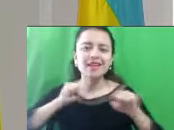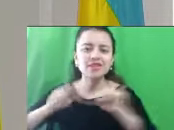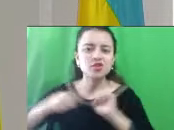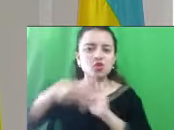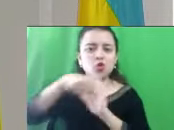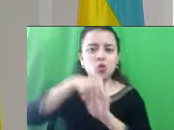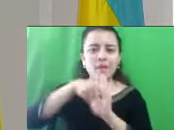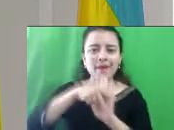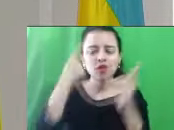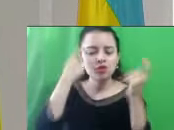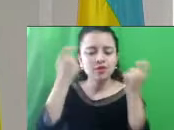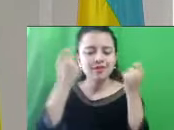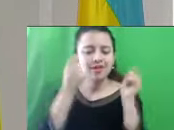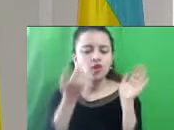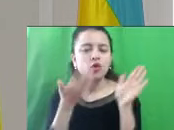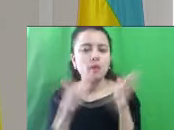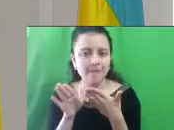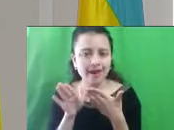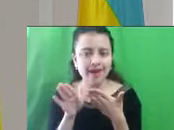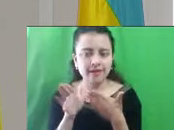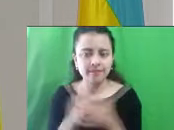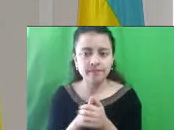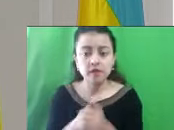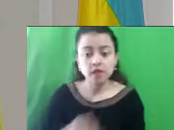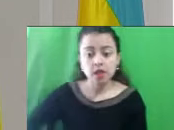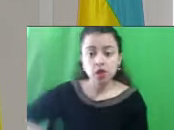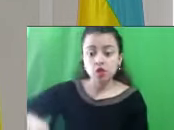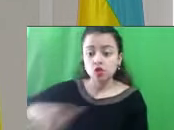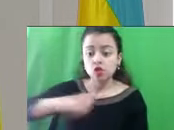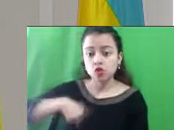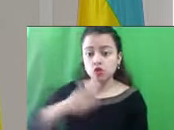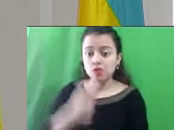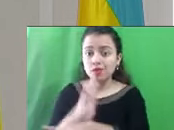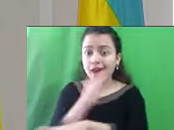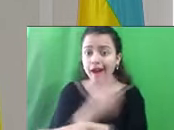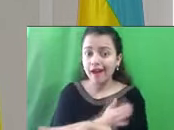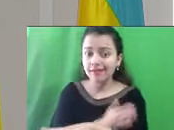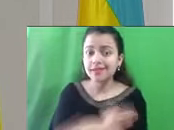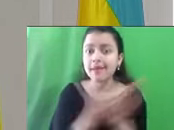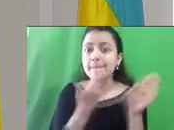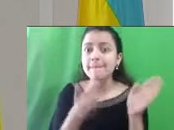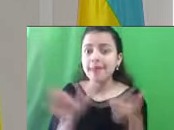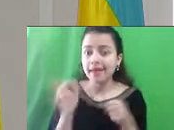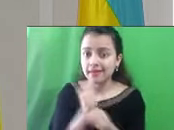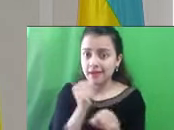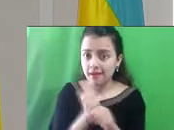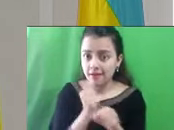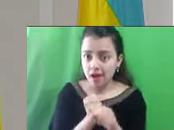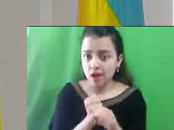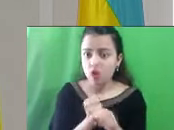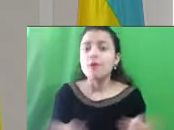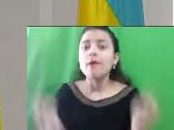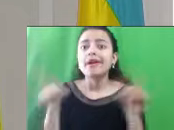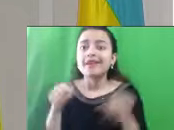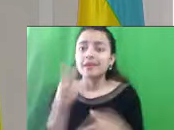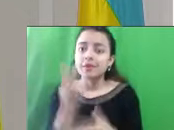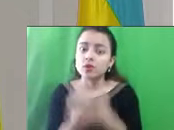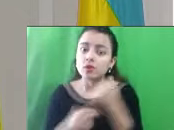contiene todas las actividades a desarrollar durante la vigencia y las capacitaciones. Dando cumplimiento a este plan